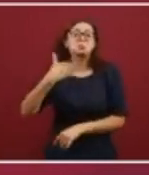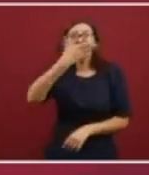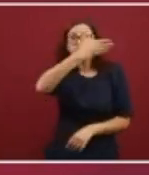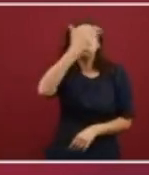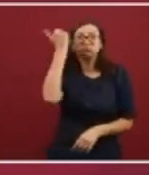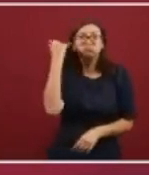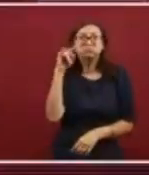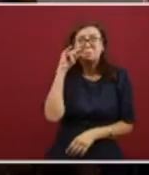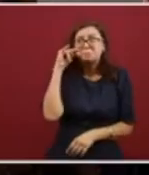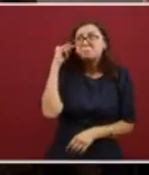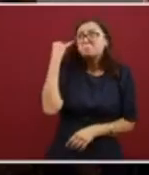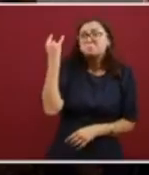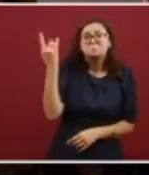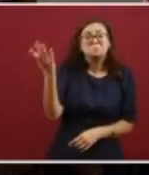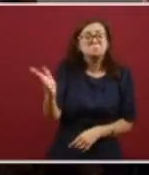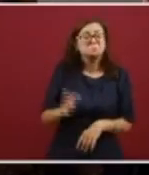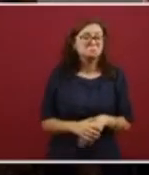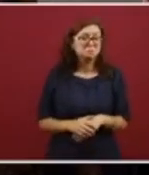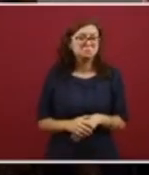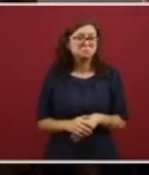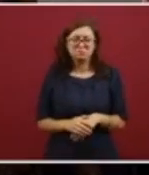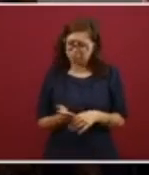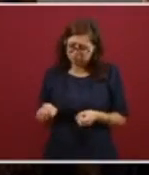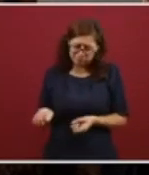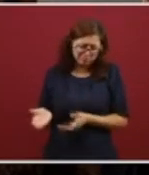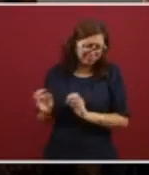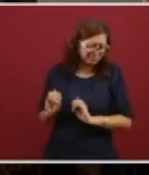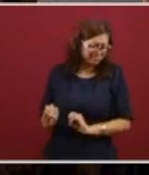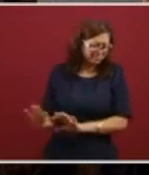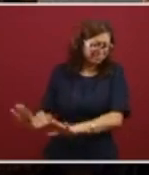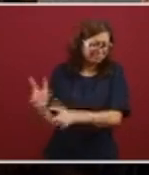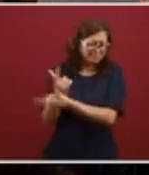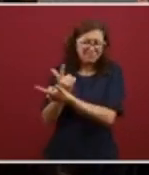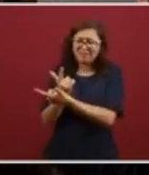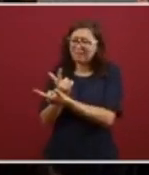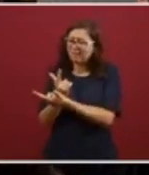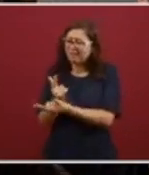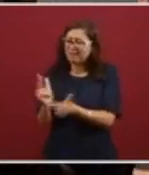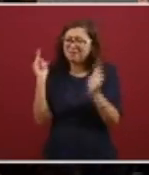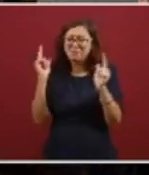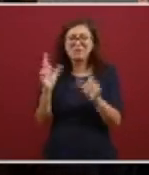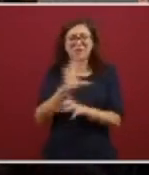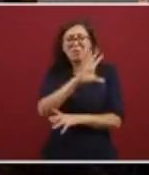Hay libertades plenas, completas en el país, como nunca.